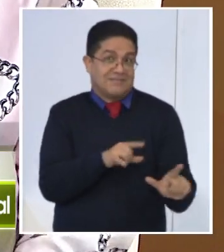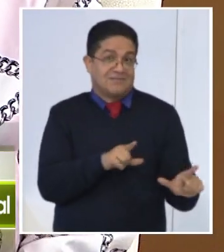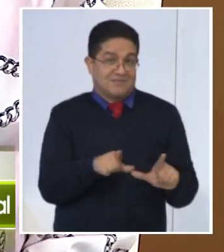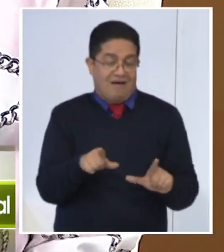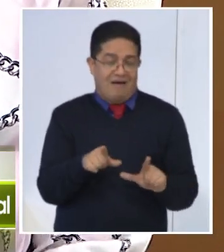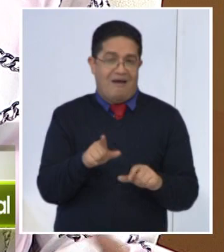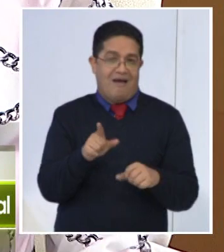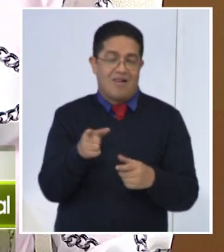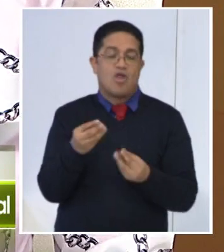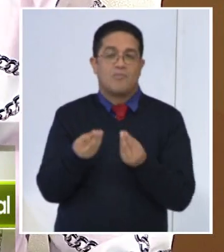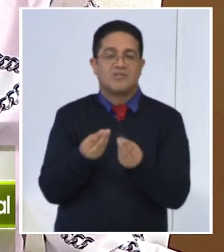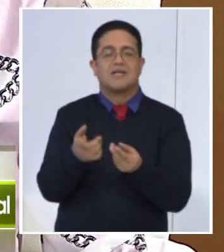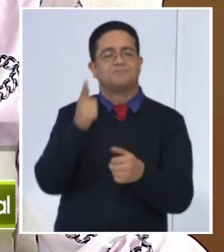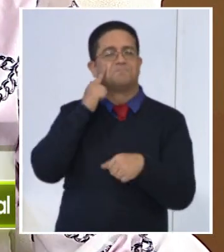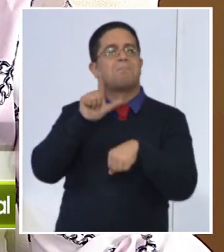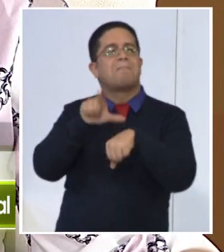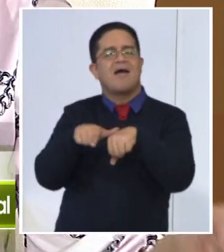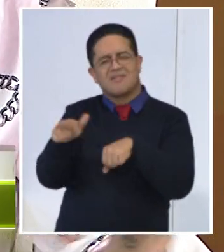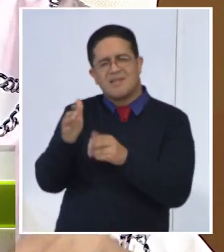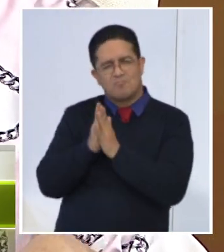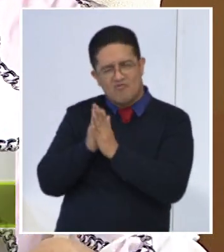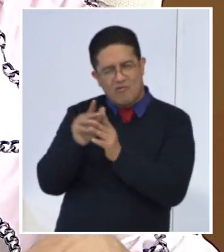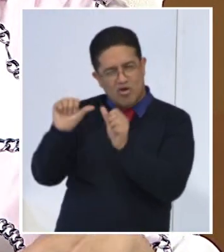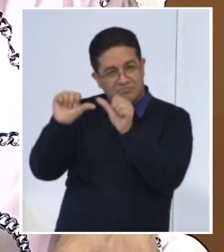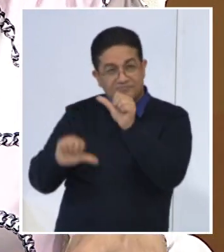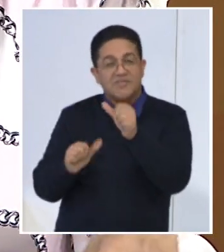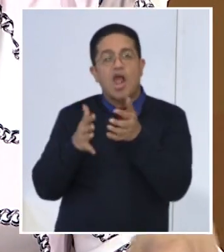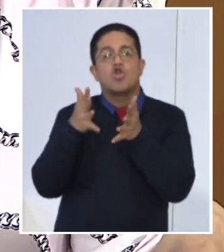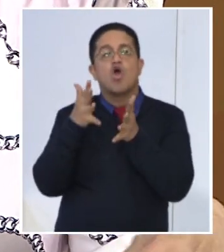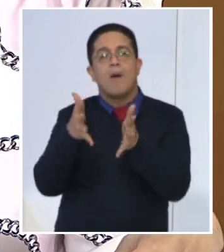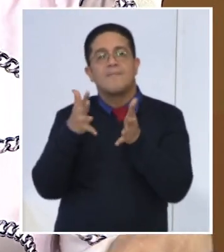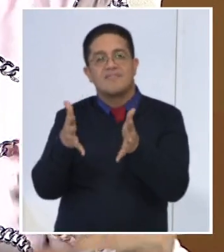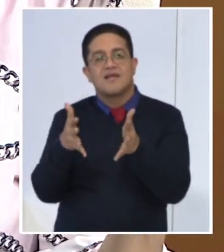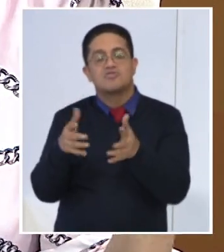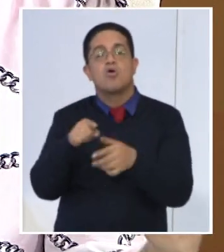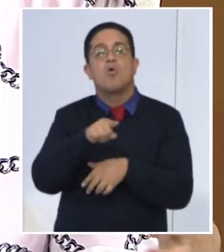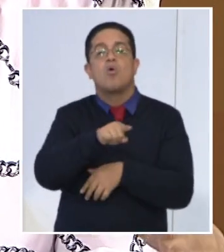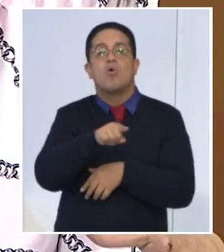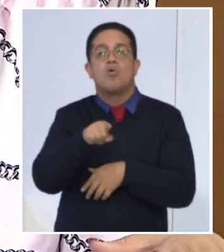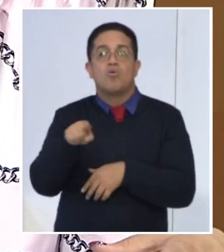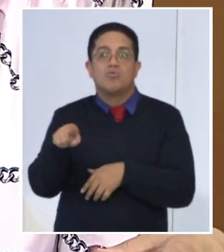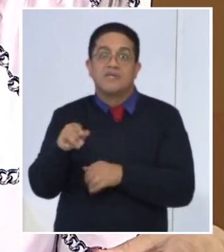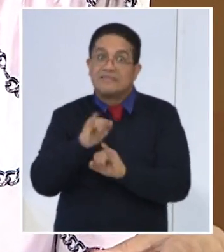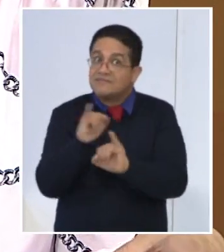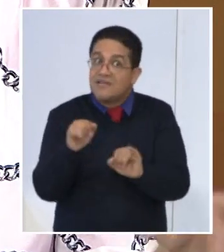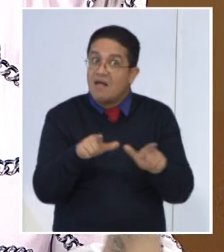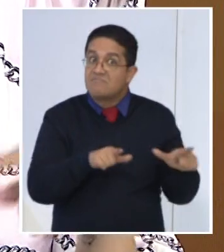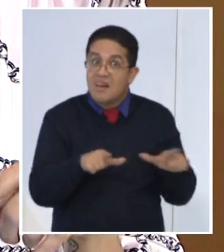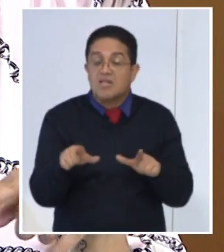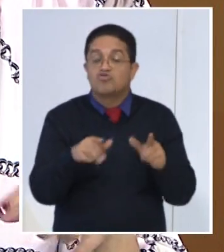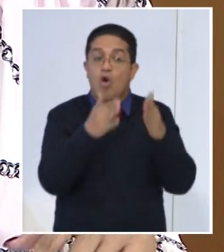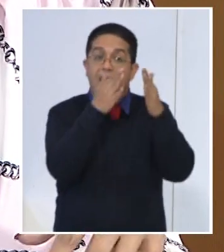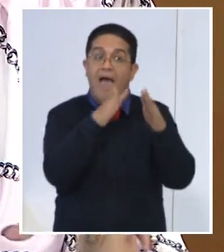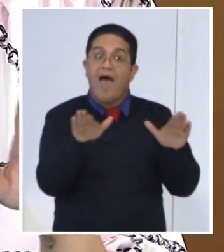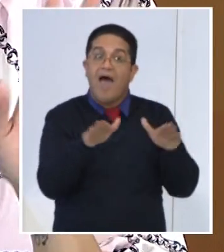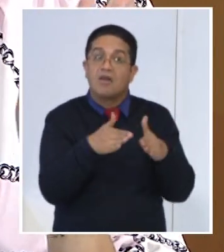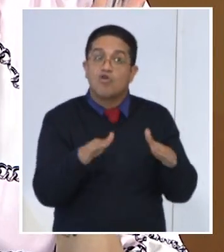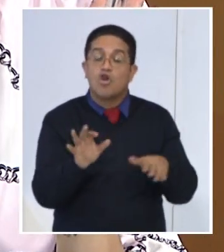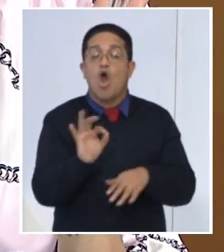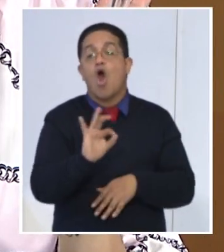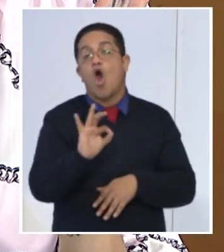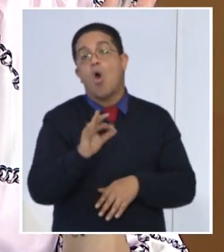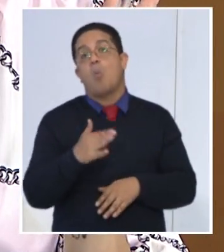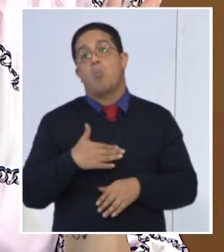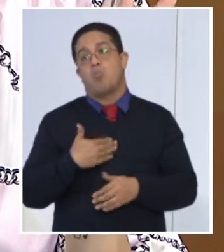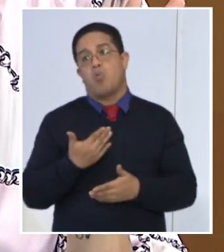al regreso porque esto nos puede seguir de recomendaciones para este año. Si usted aún no ha desempolvado su arbolito de Navidad o le puede